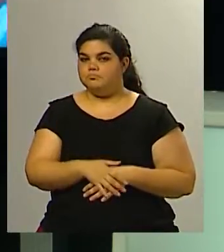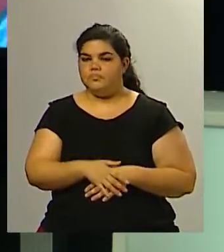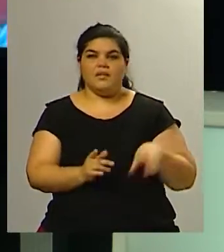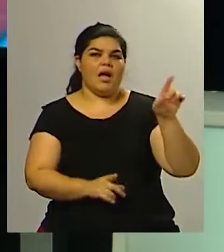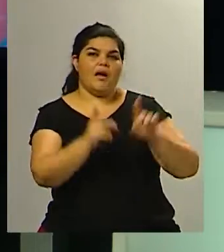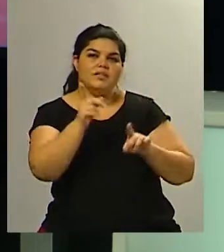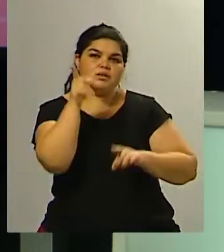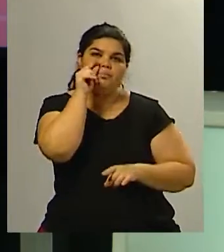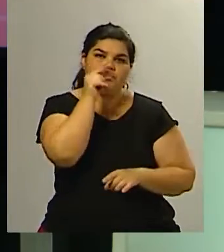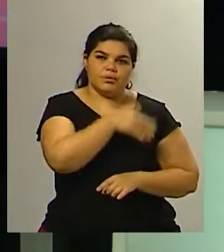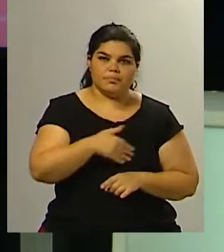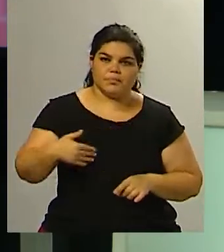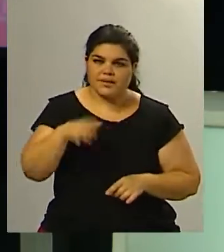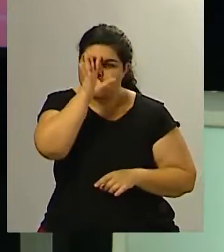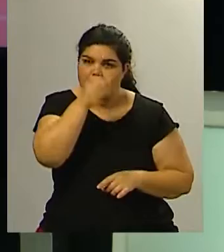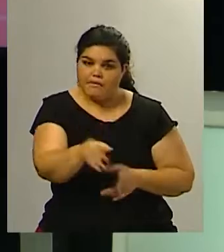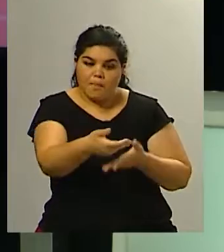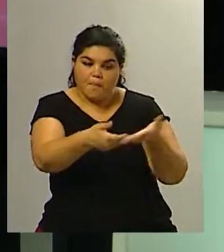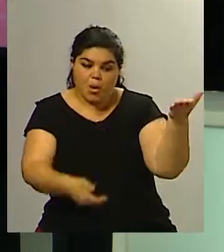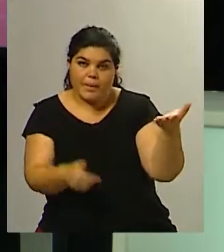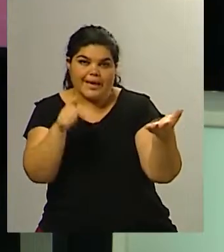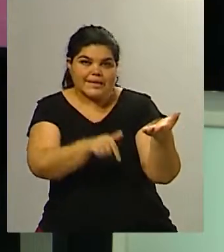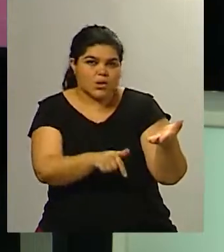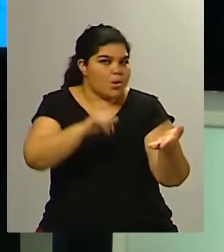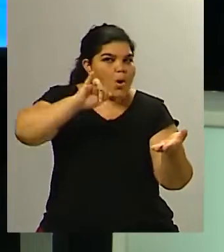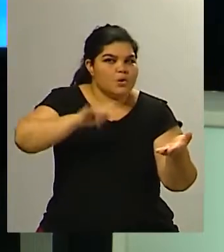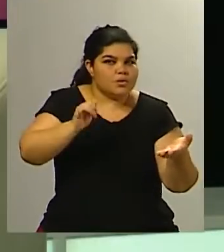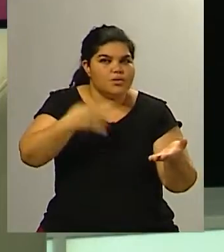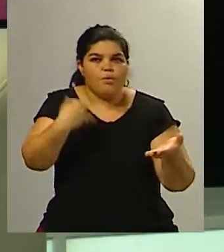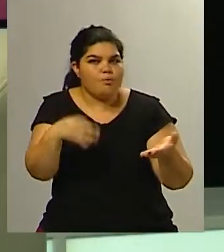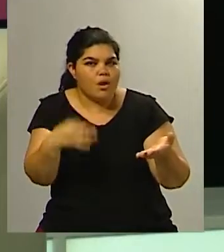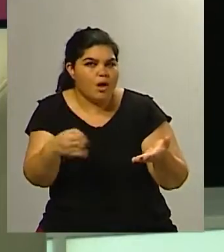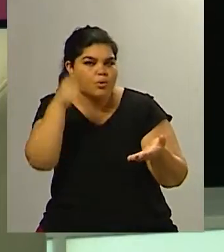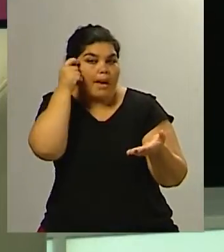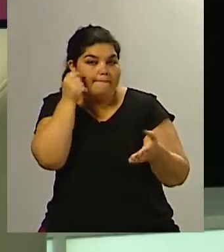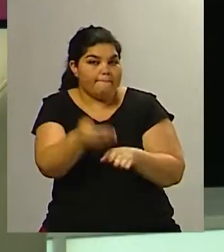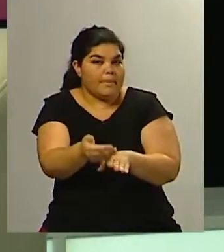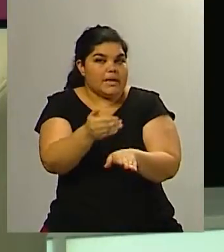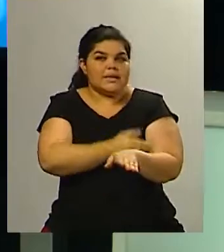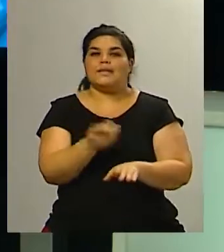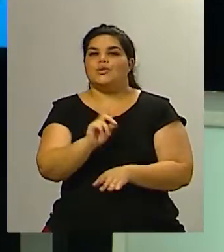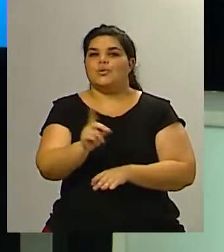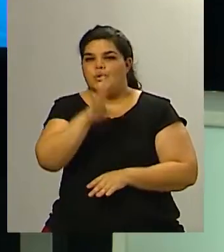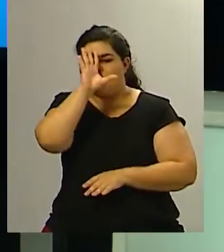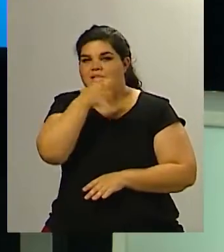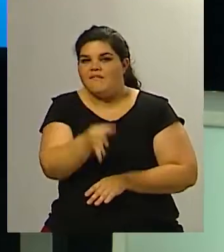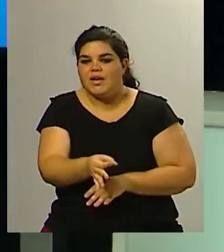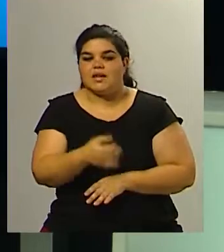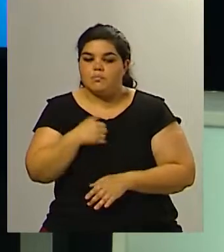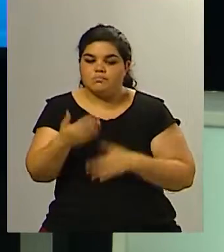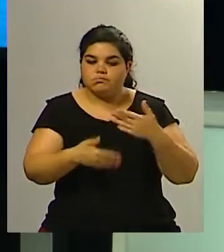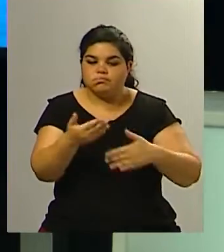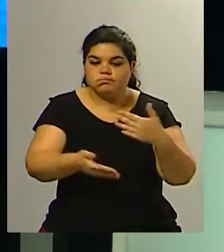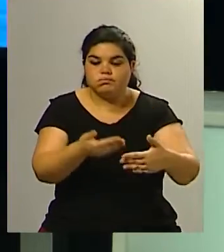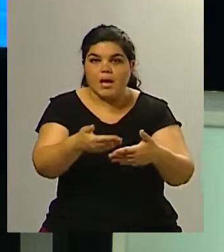pero como entendemos que no es una prueba para la cual los chicos se tienen que preparar, porque se entiende que la idea es evaluar cómo venimos con el tema del